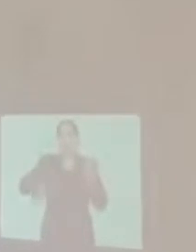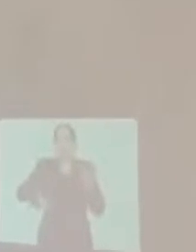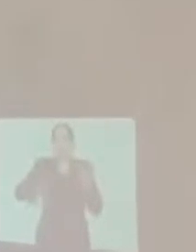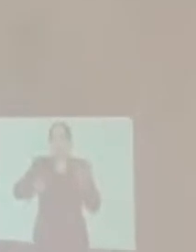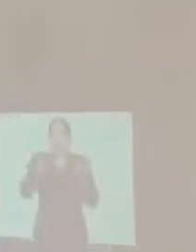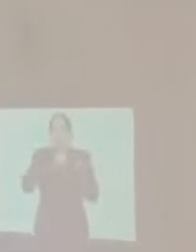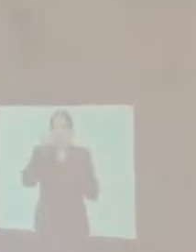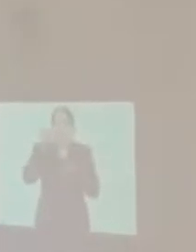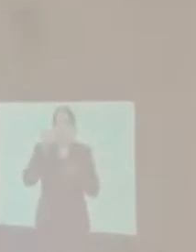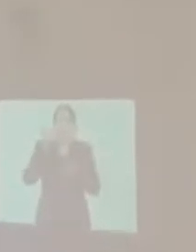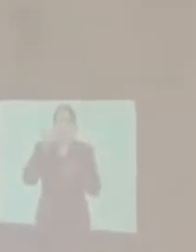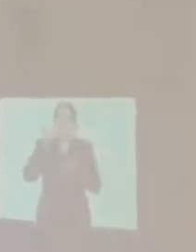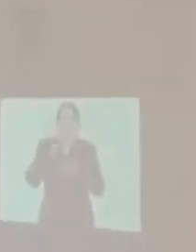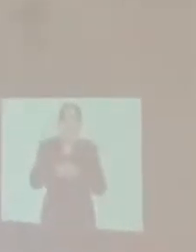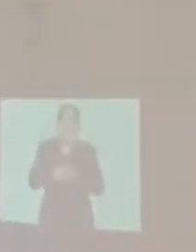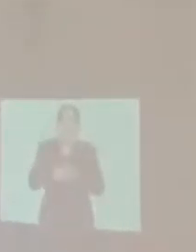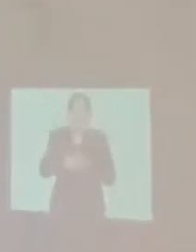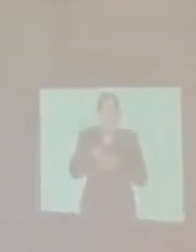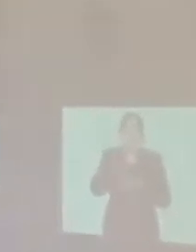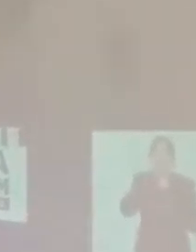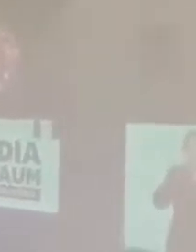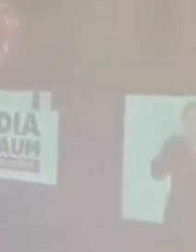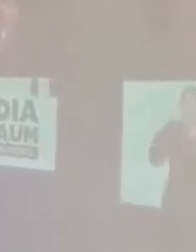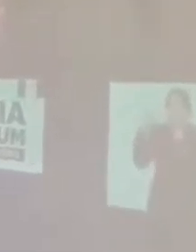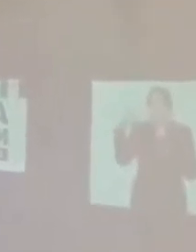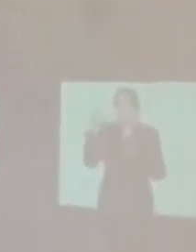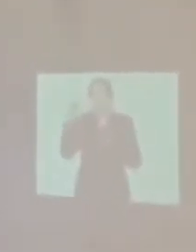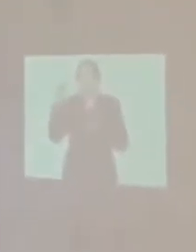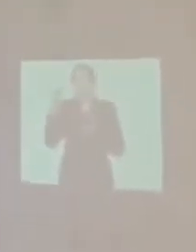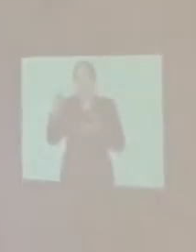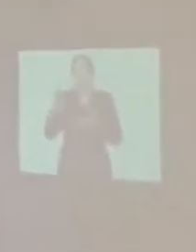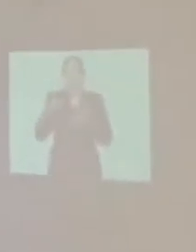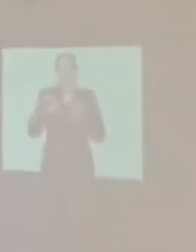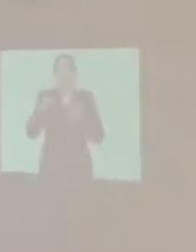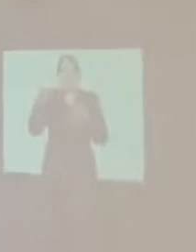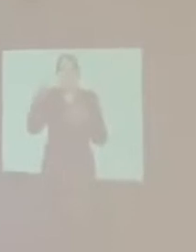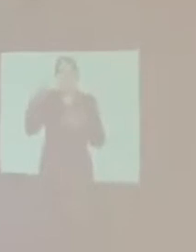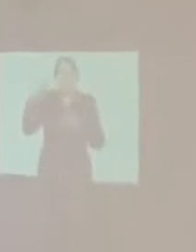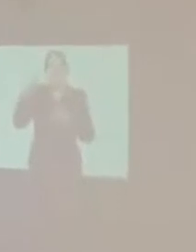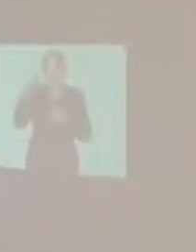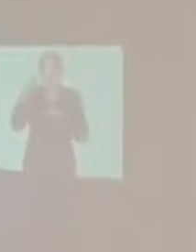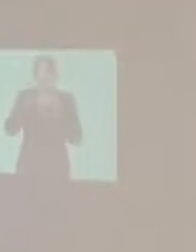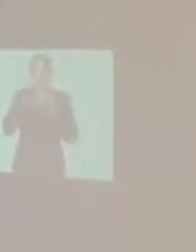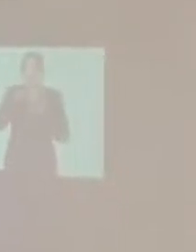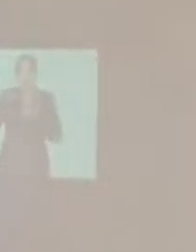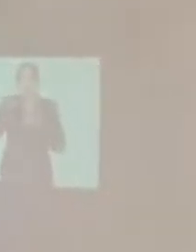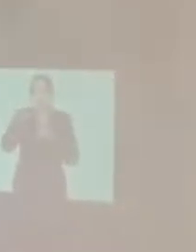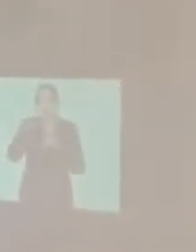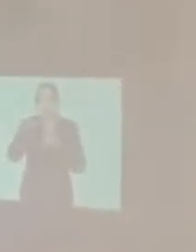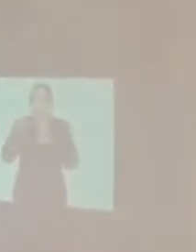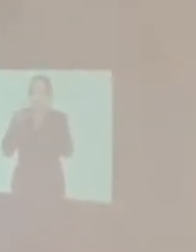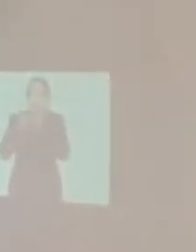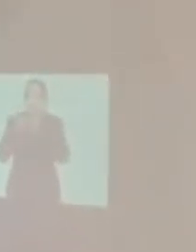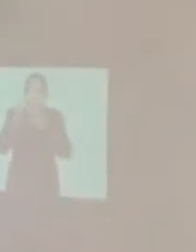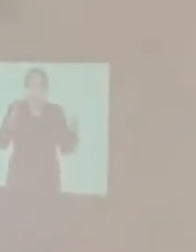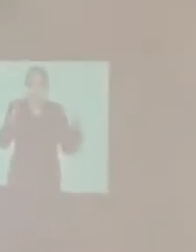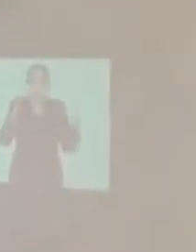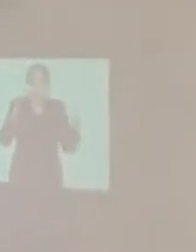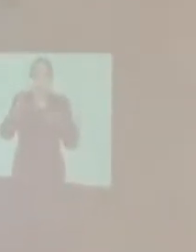Gracias, Paco Taibo. Hemos realizado de 2019 a la fecha 33 grandes